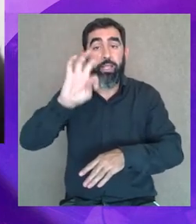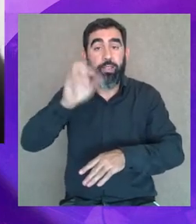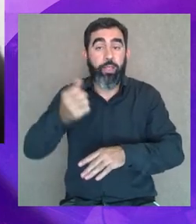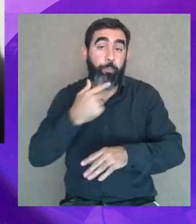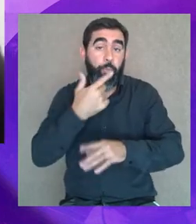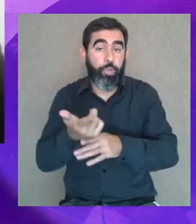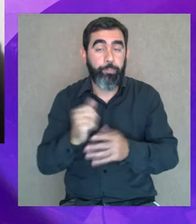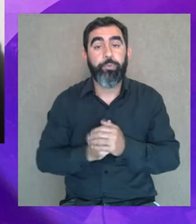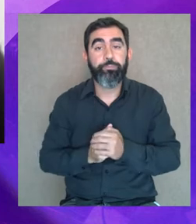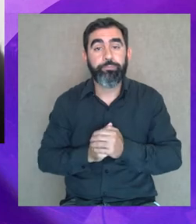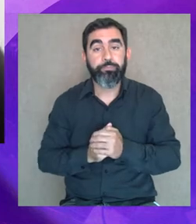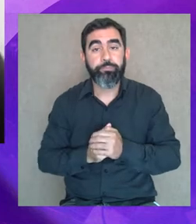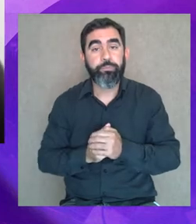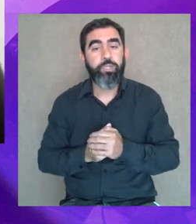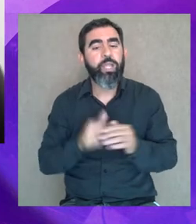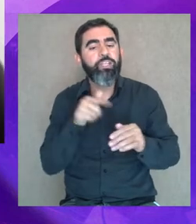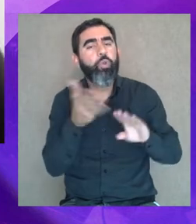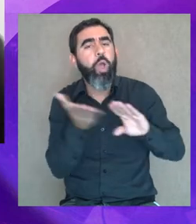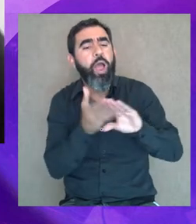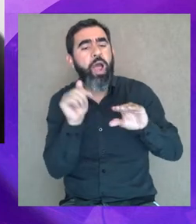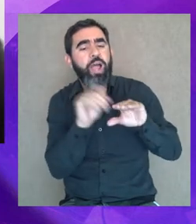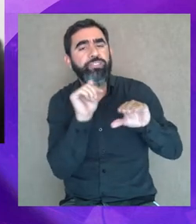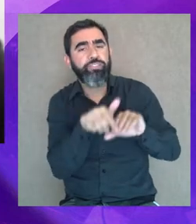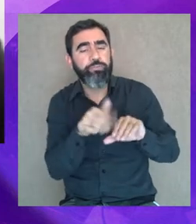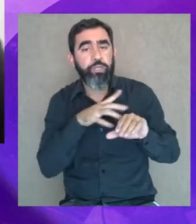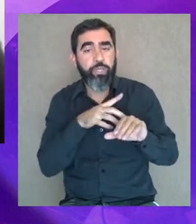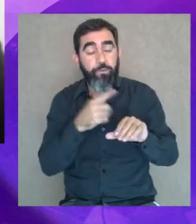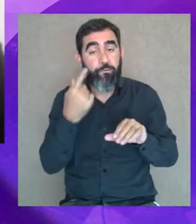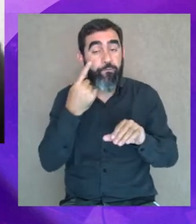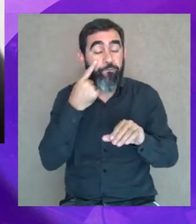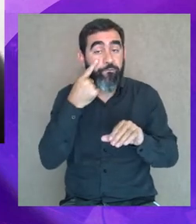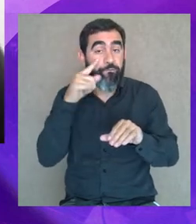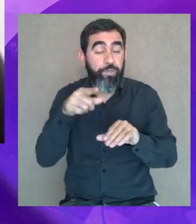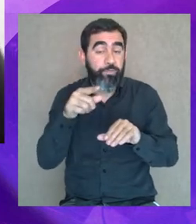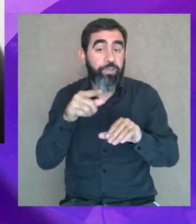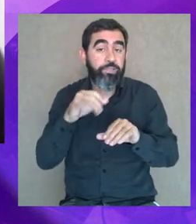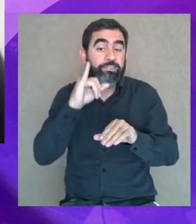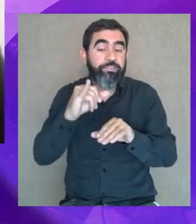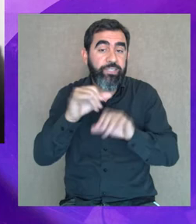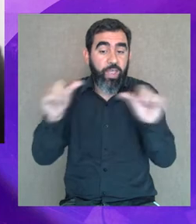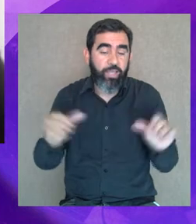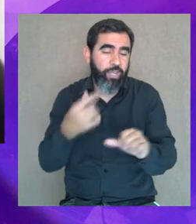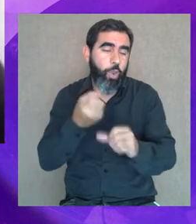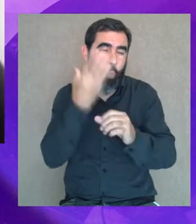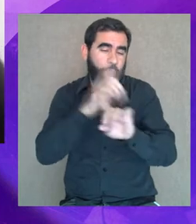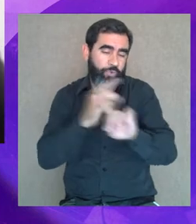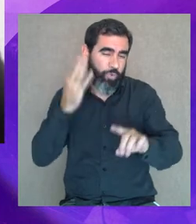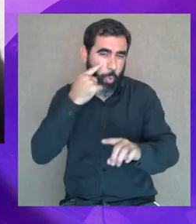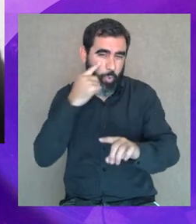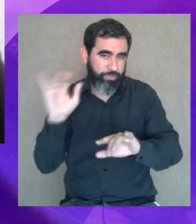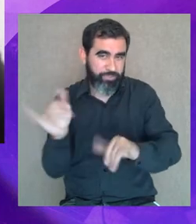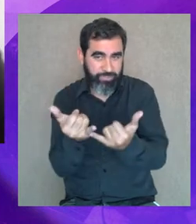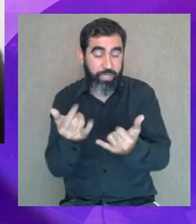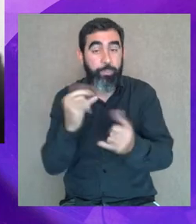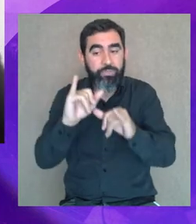de la meta y los archivos son o viven en la medida que es una obviedad lo que estoy diciendo pero en la medida de que